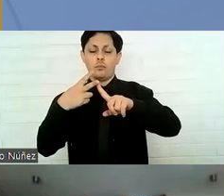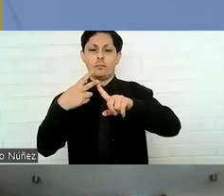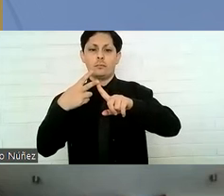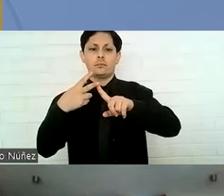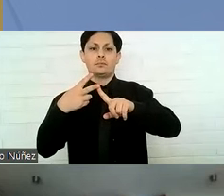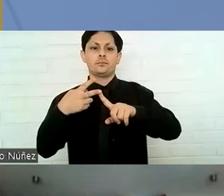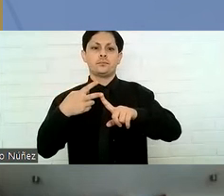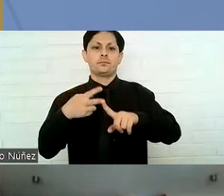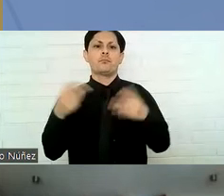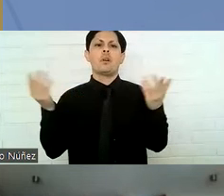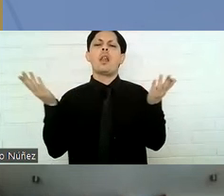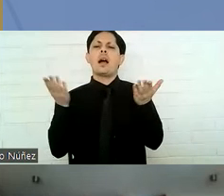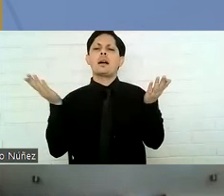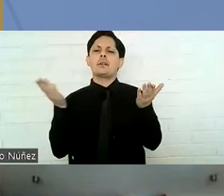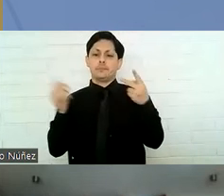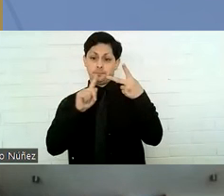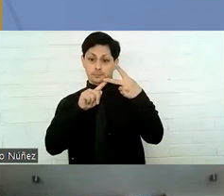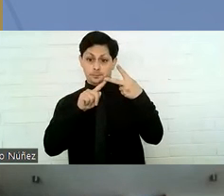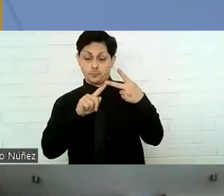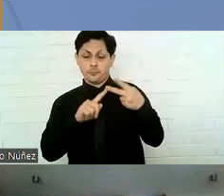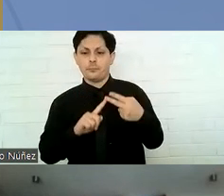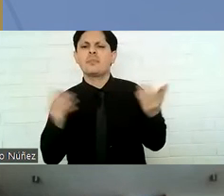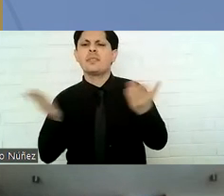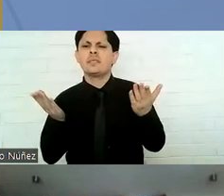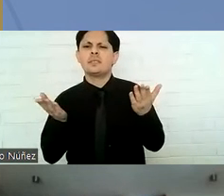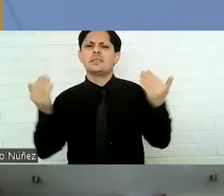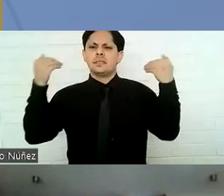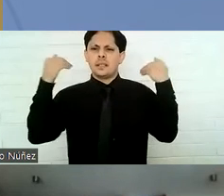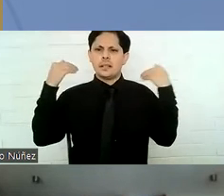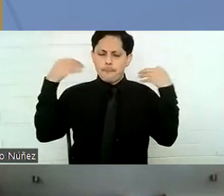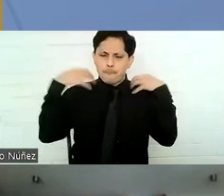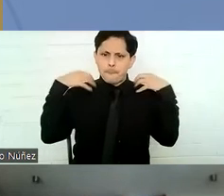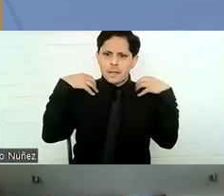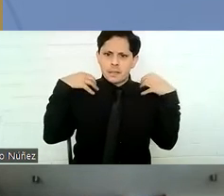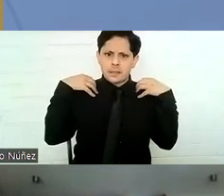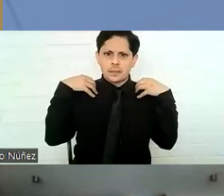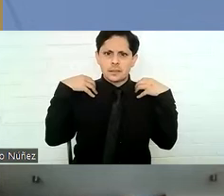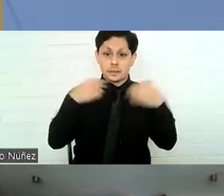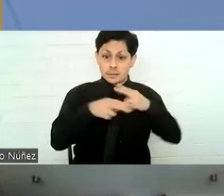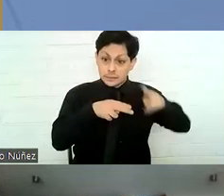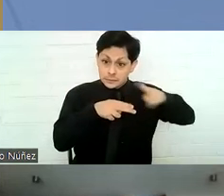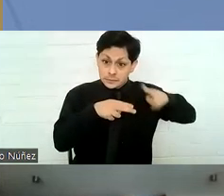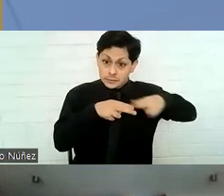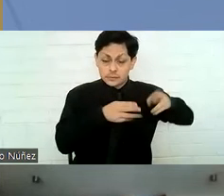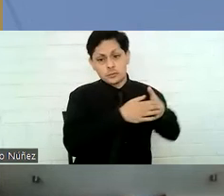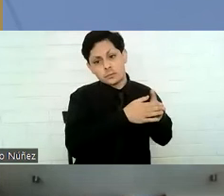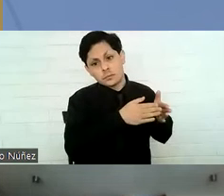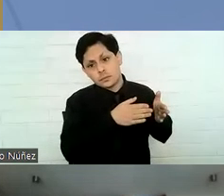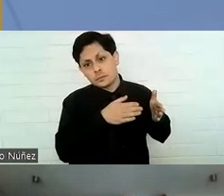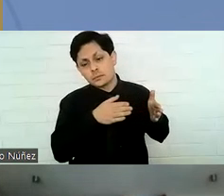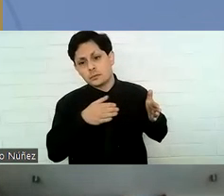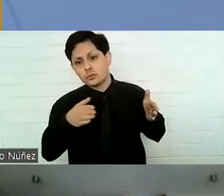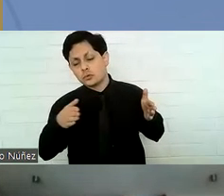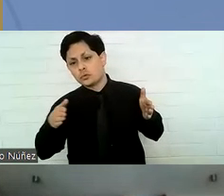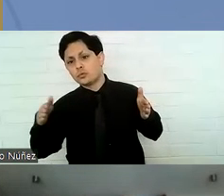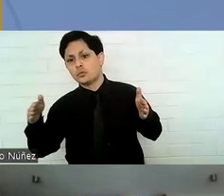¿A qué me refiero con que las prácticas están interpelando fuertemente todas las dimensiones